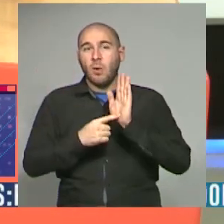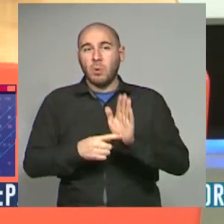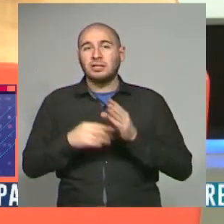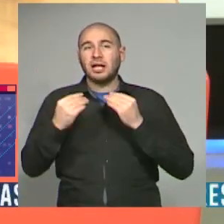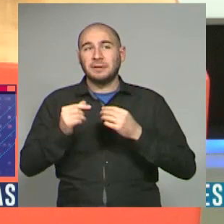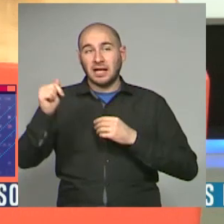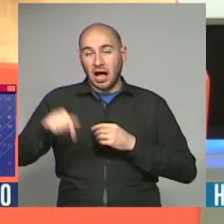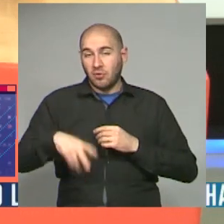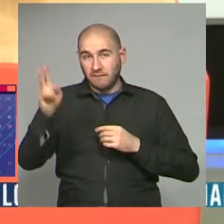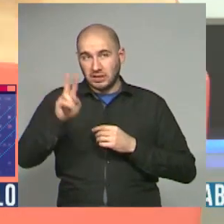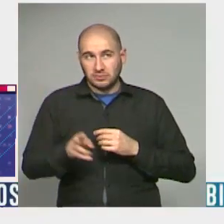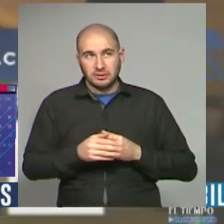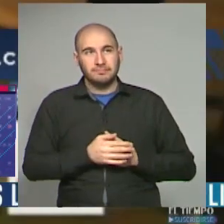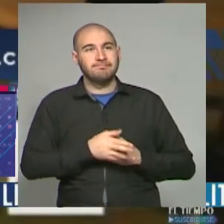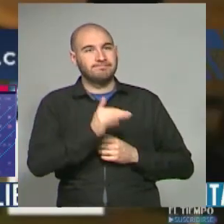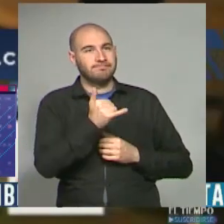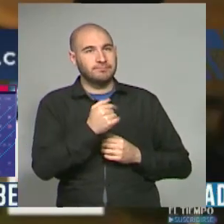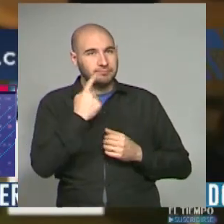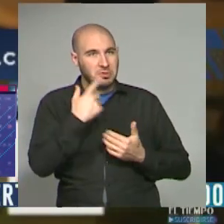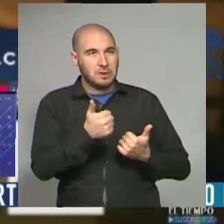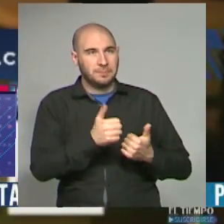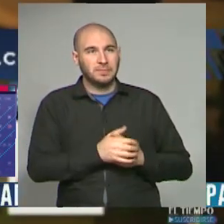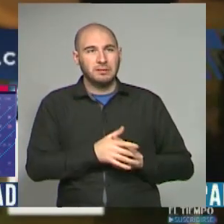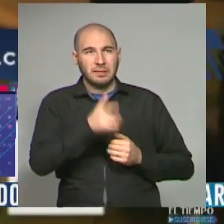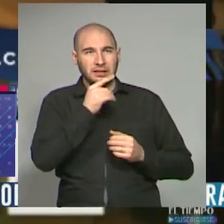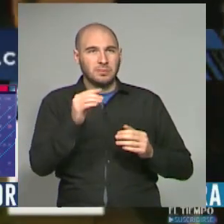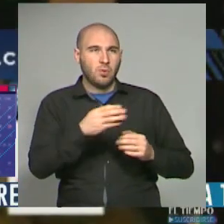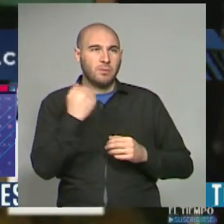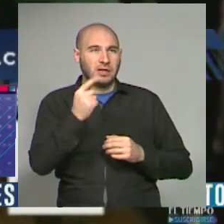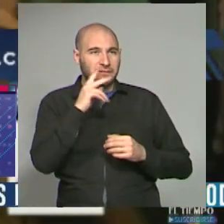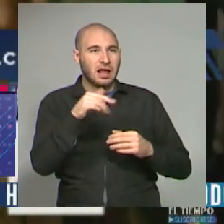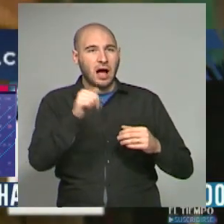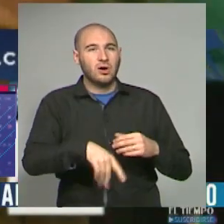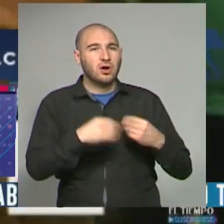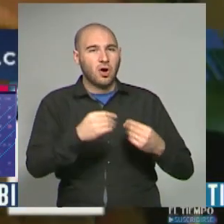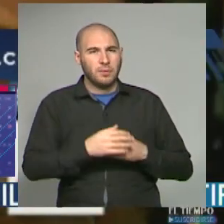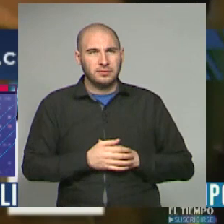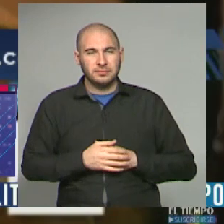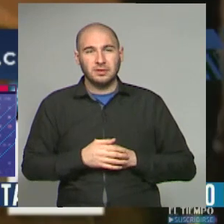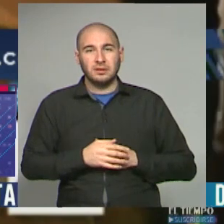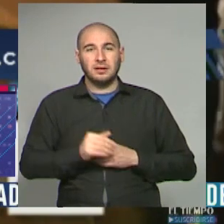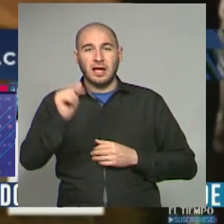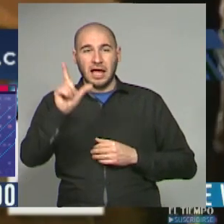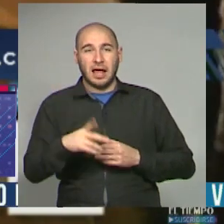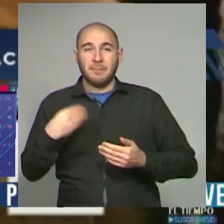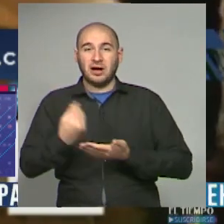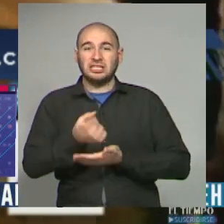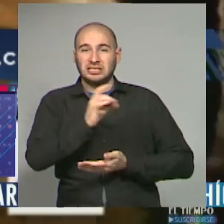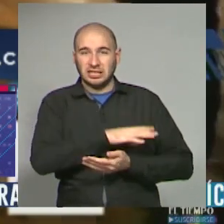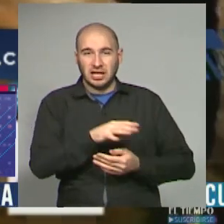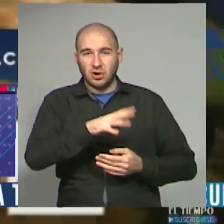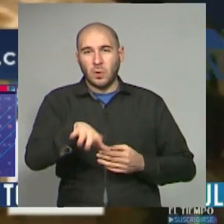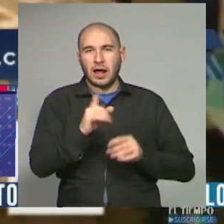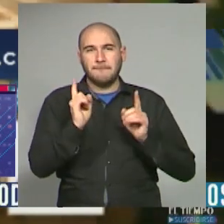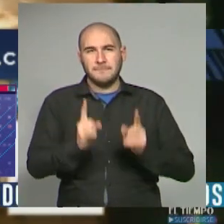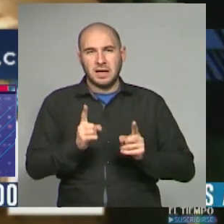que está pasando en este momento en ese país? Buenísimo, me parece que va a ser clave ver cómo está ahora Venezuela. El embajador de Chile, el mismo lugar en el que